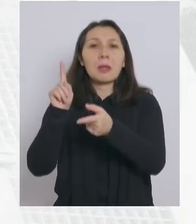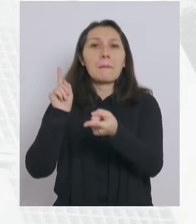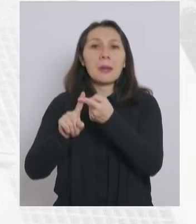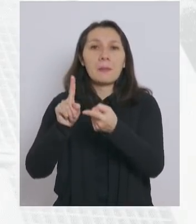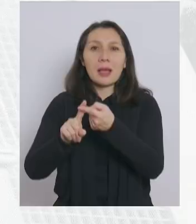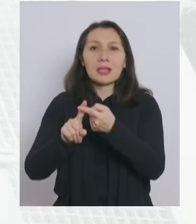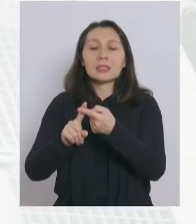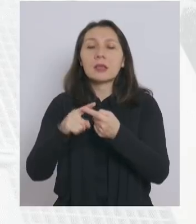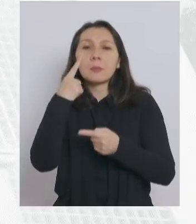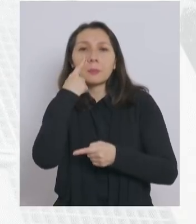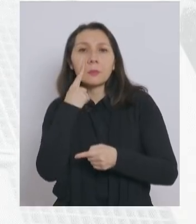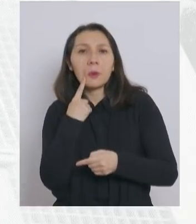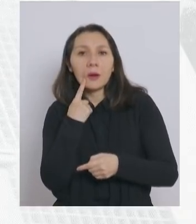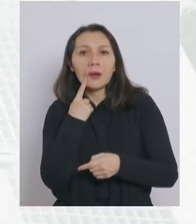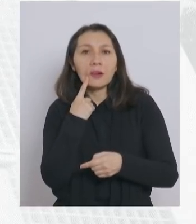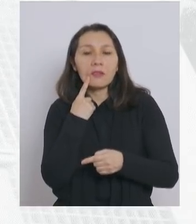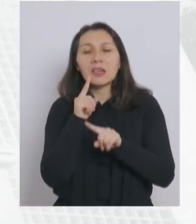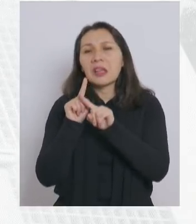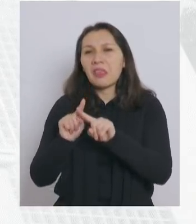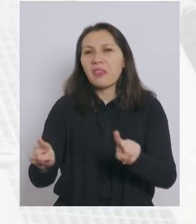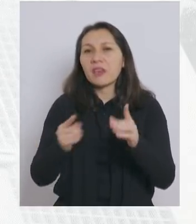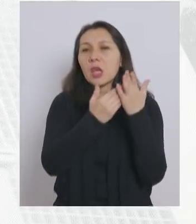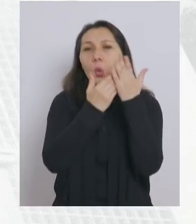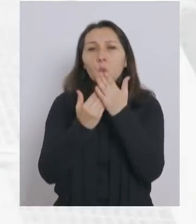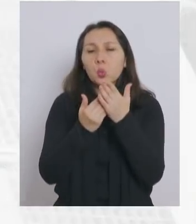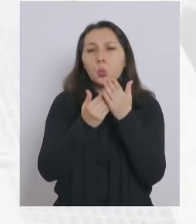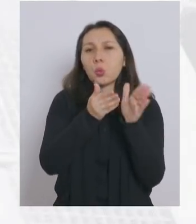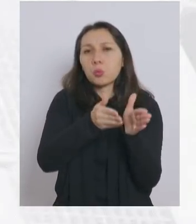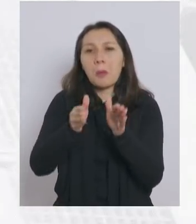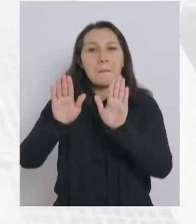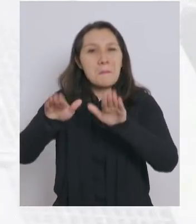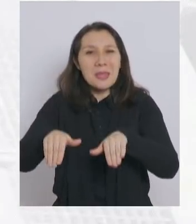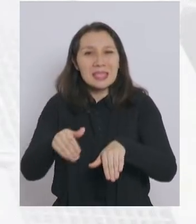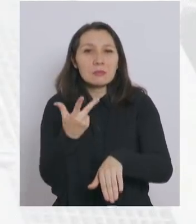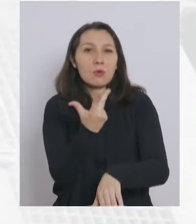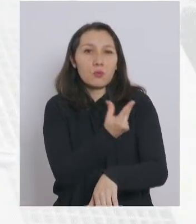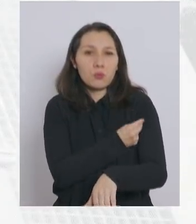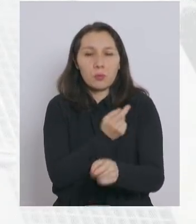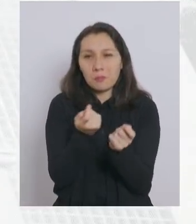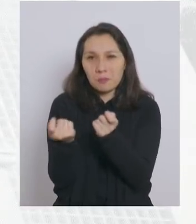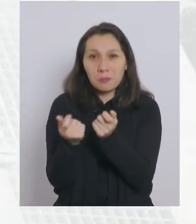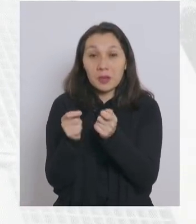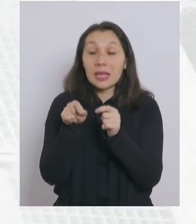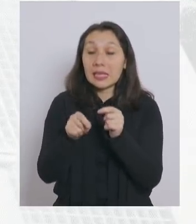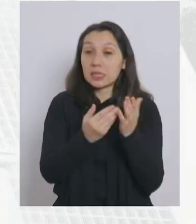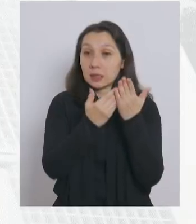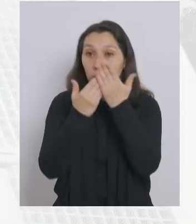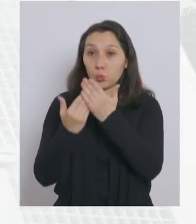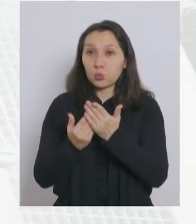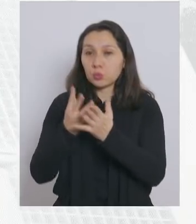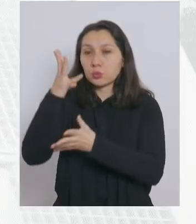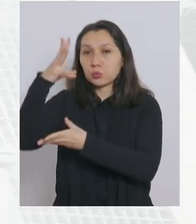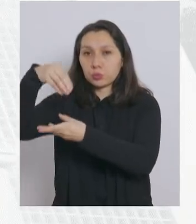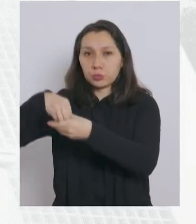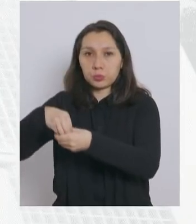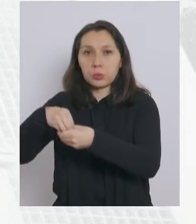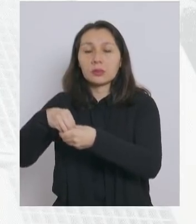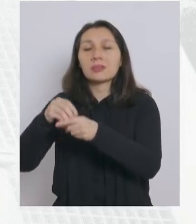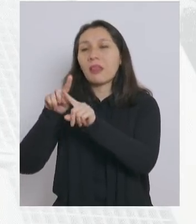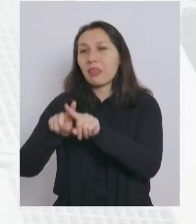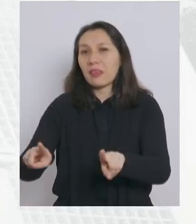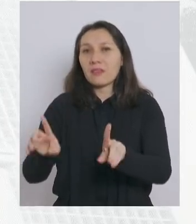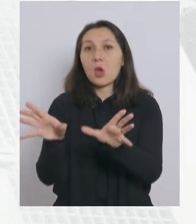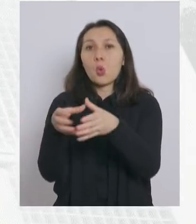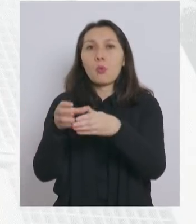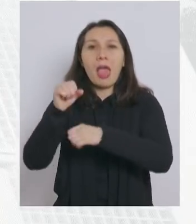participantes que estaban en distintos estudios clínicos utilizando este mismo vector. En estos estudios clínicos se incluyó diferentes